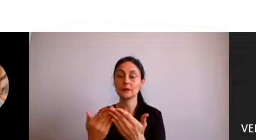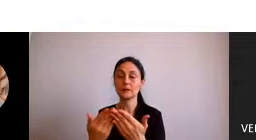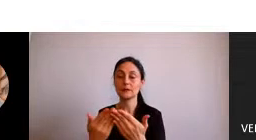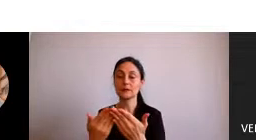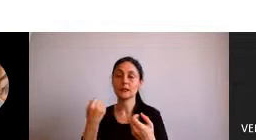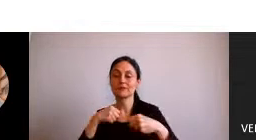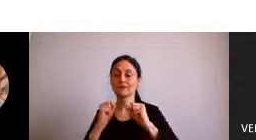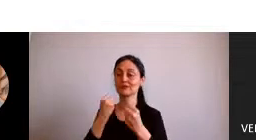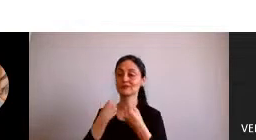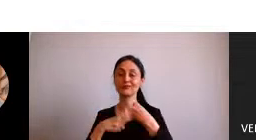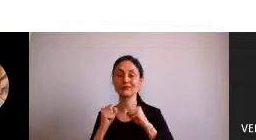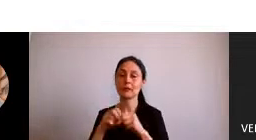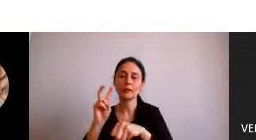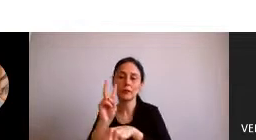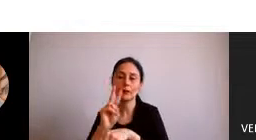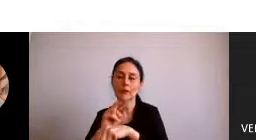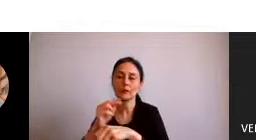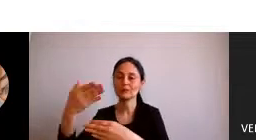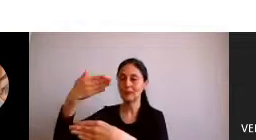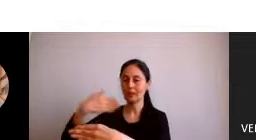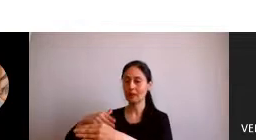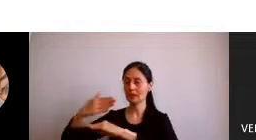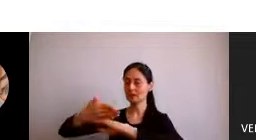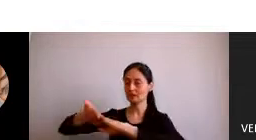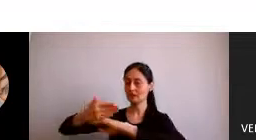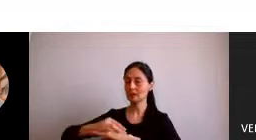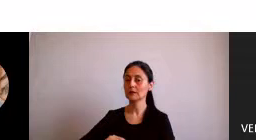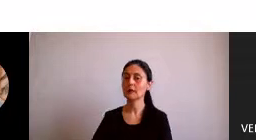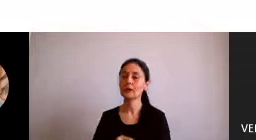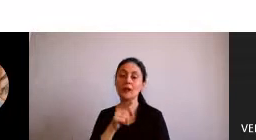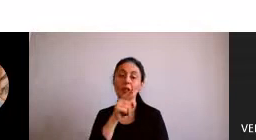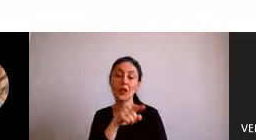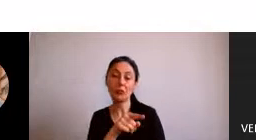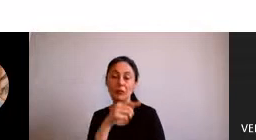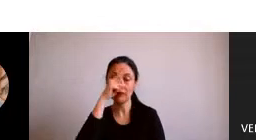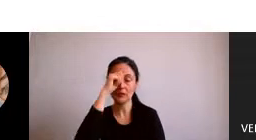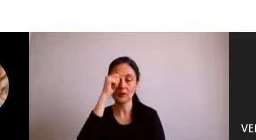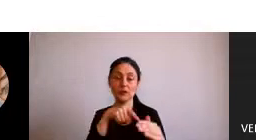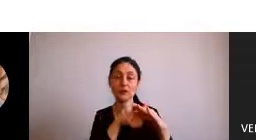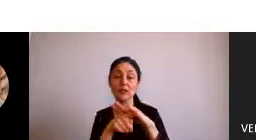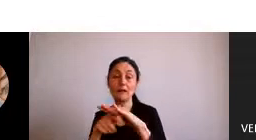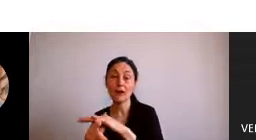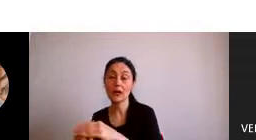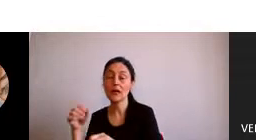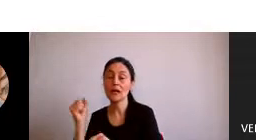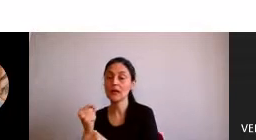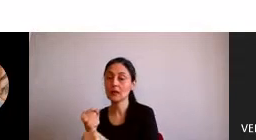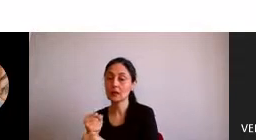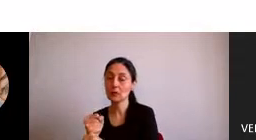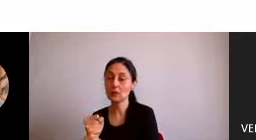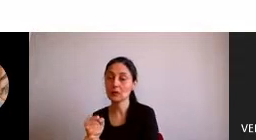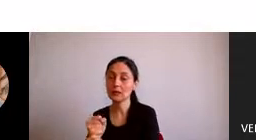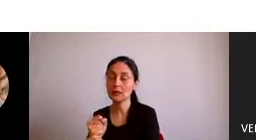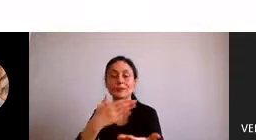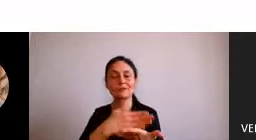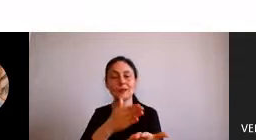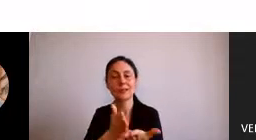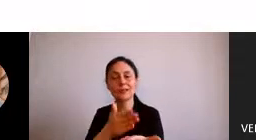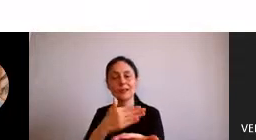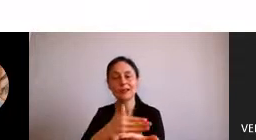computador, de alguien que trabaja en un hospital, y también nos ha permitido hacer investigación de cómo buscar estrategias de mejorar